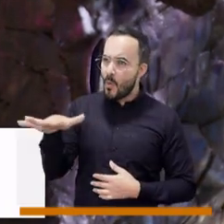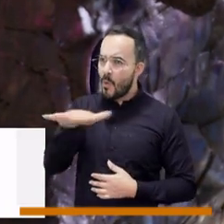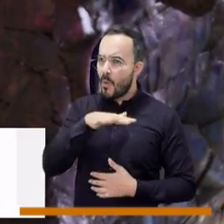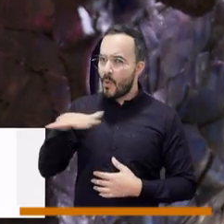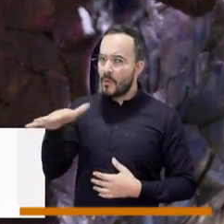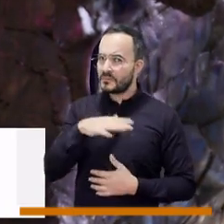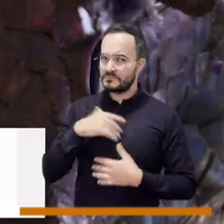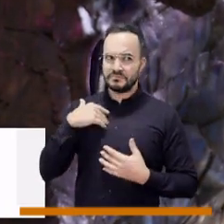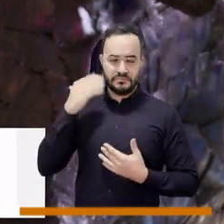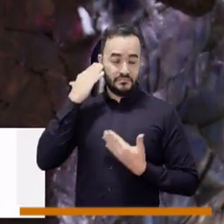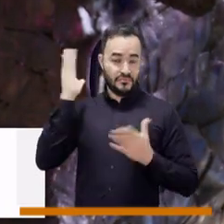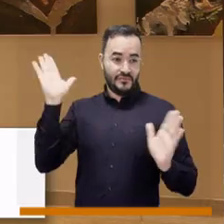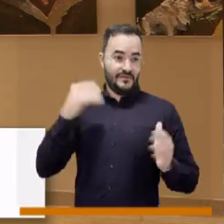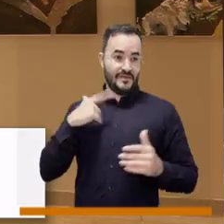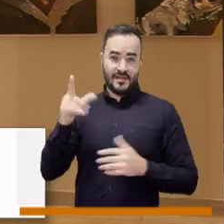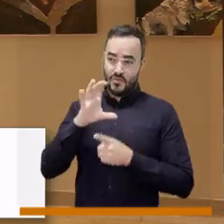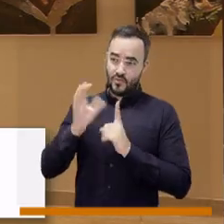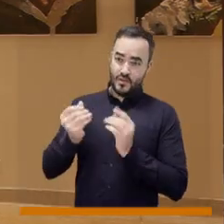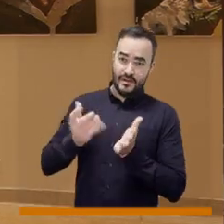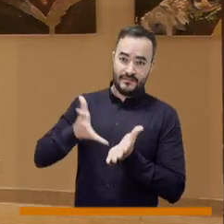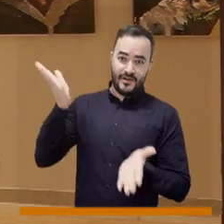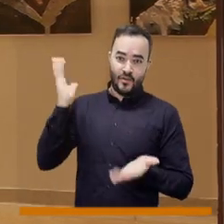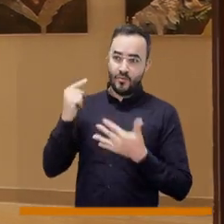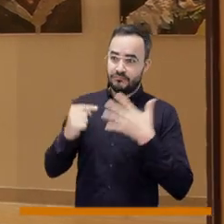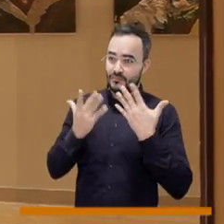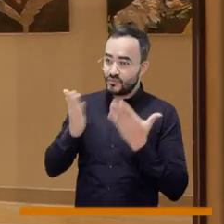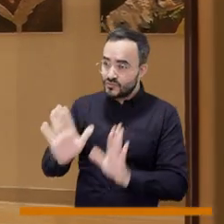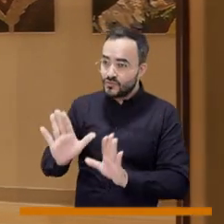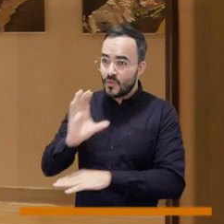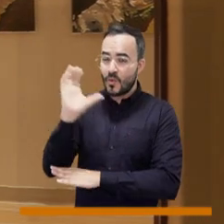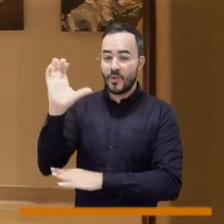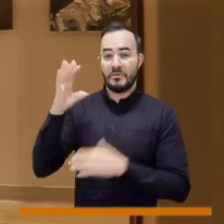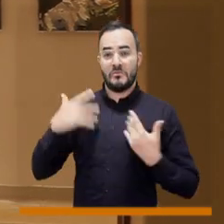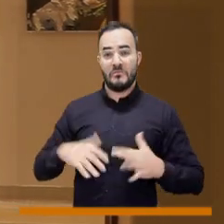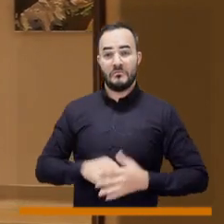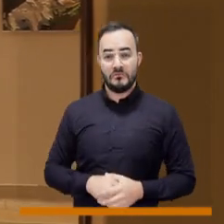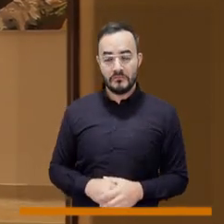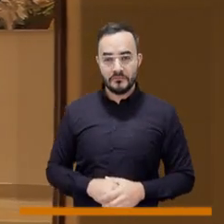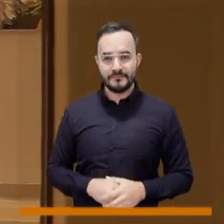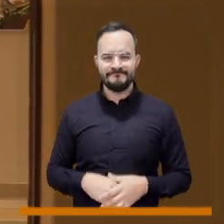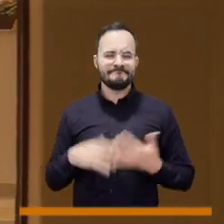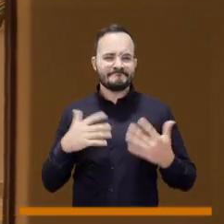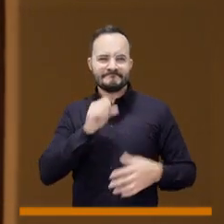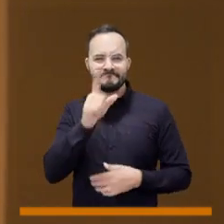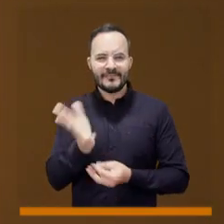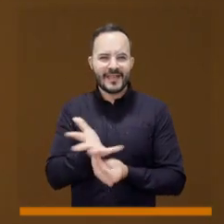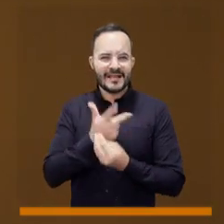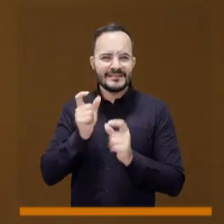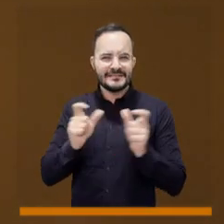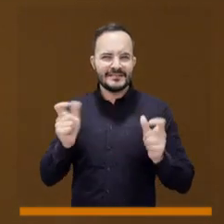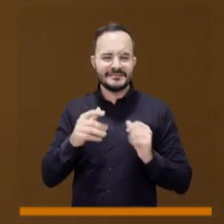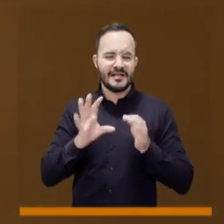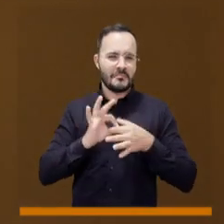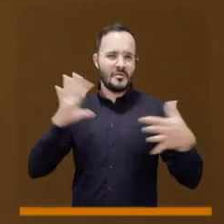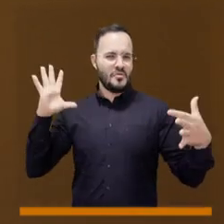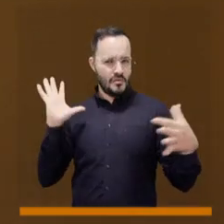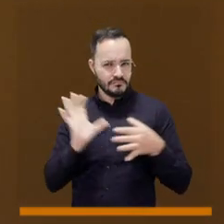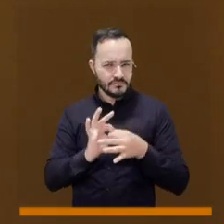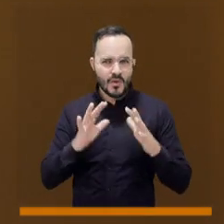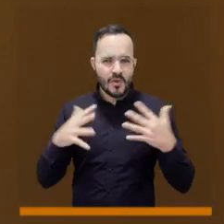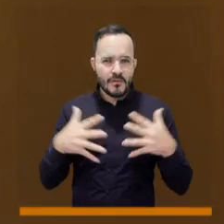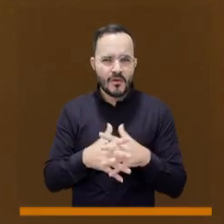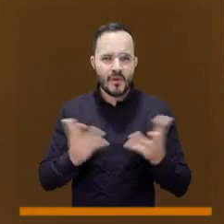un espacio de estos con esta riqueza cultural en nuestro país, en Colombia. ¿Cómo los artistas pueden ser parte de este